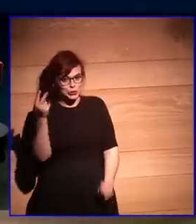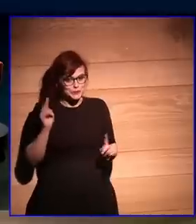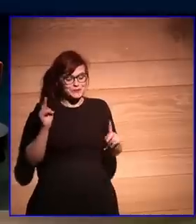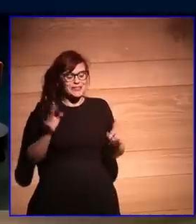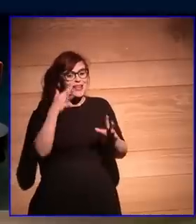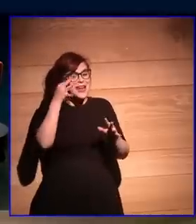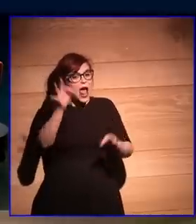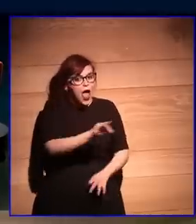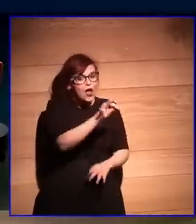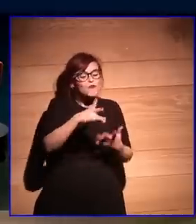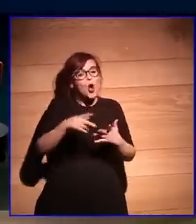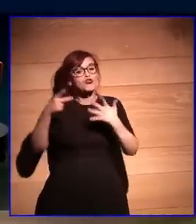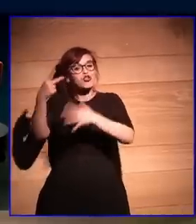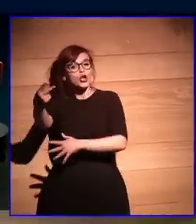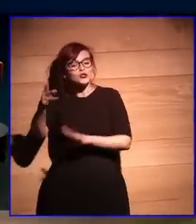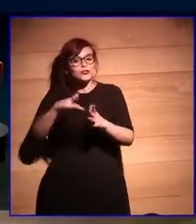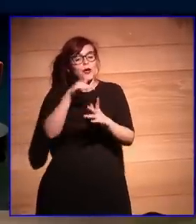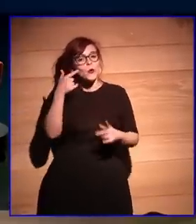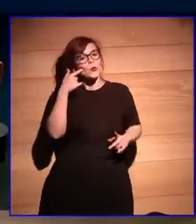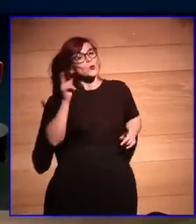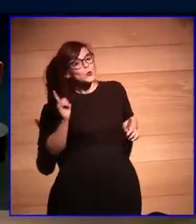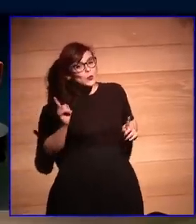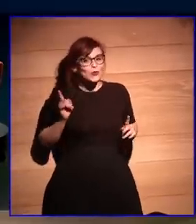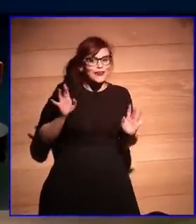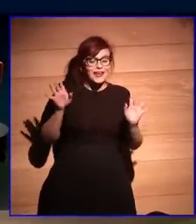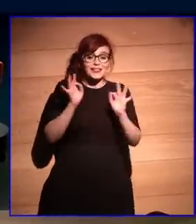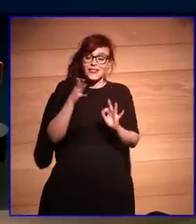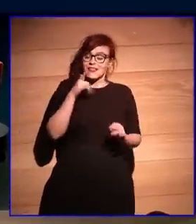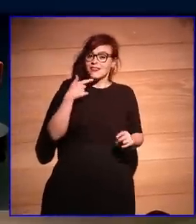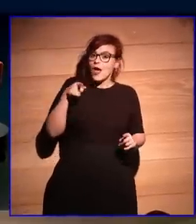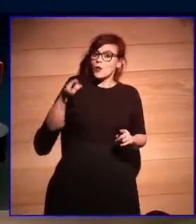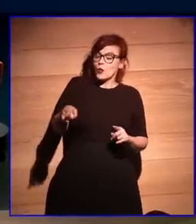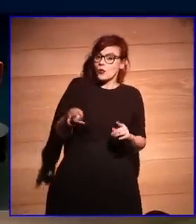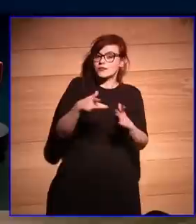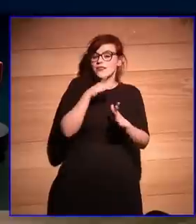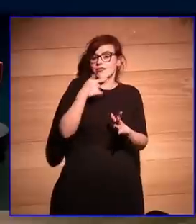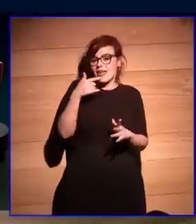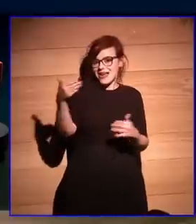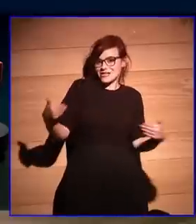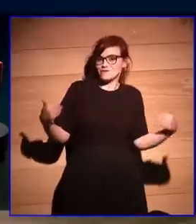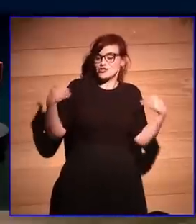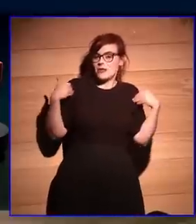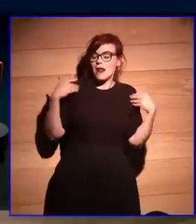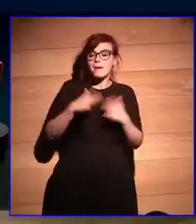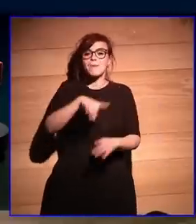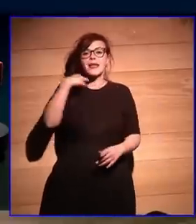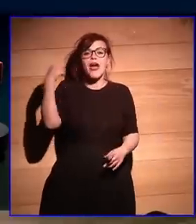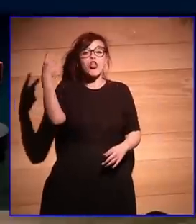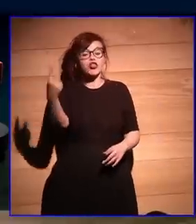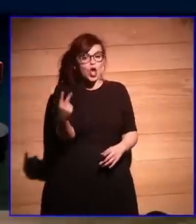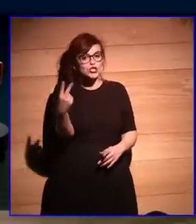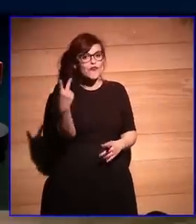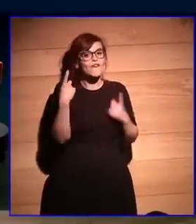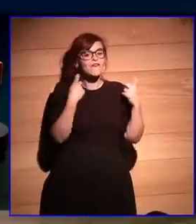Están todavía en consideración. Y 2 cabeza de partido, ya no se dice eso, cabeza de partido judicial. Efectivamente. Hay 2 pecados que están pendientes